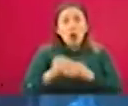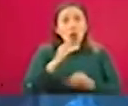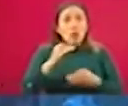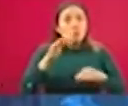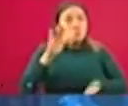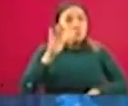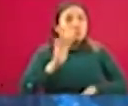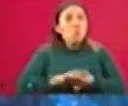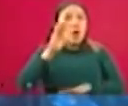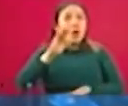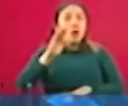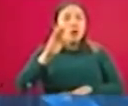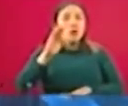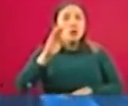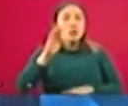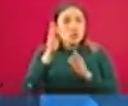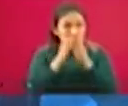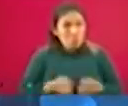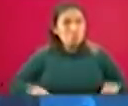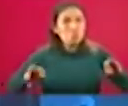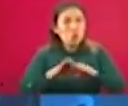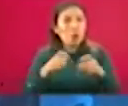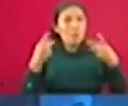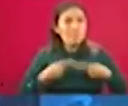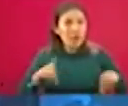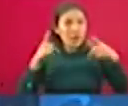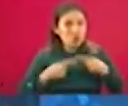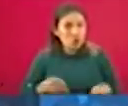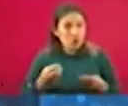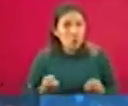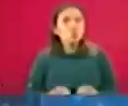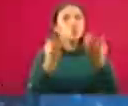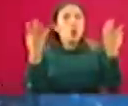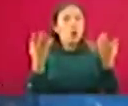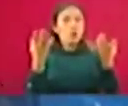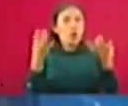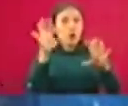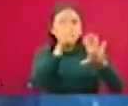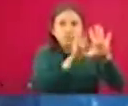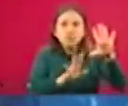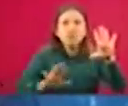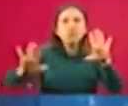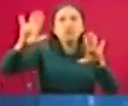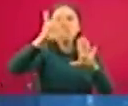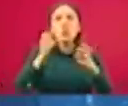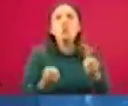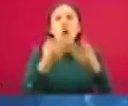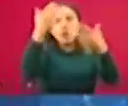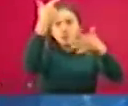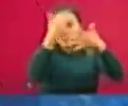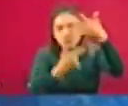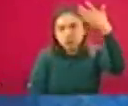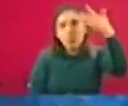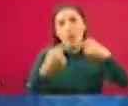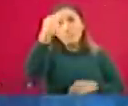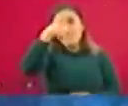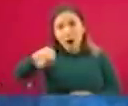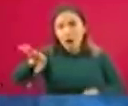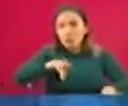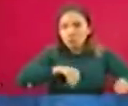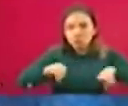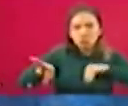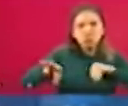clínica. Toda esa información corresponde a las comunidades estatales, en su Comité Estatal de